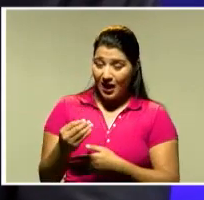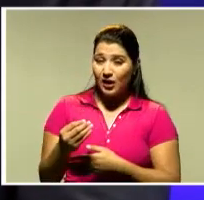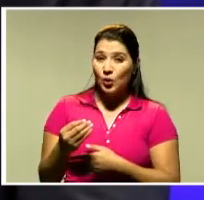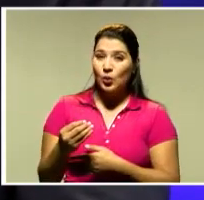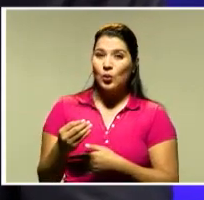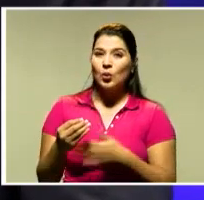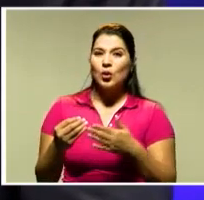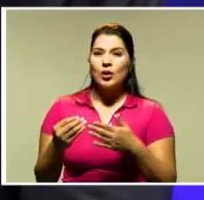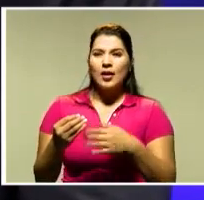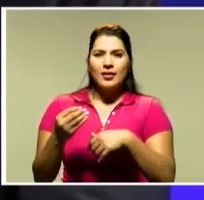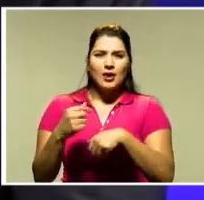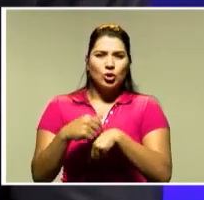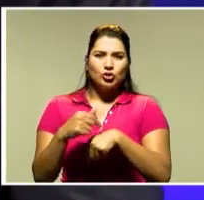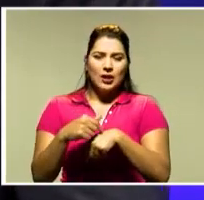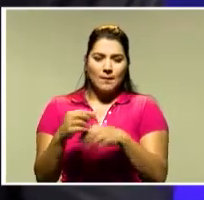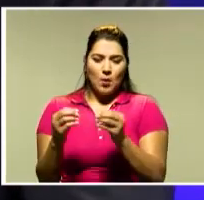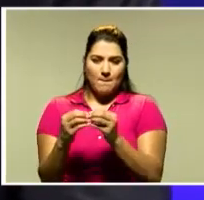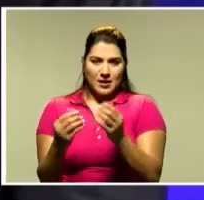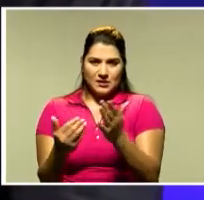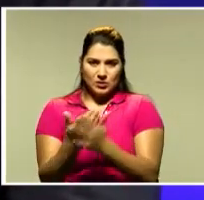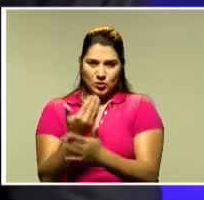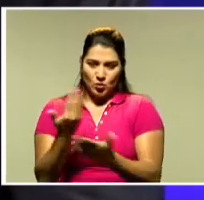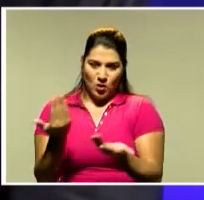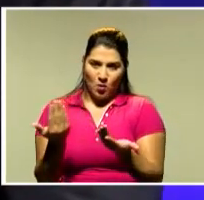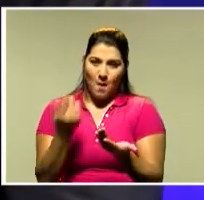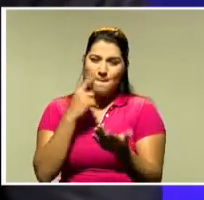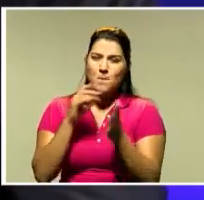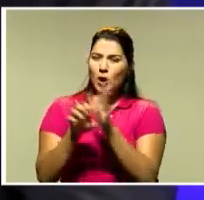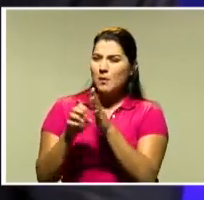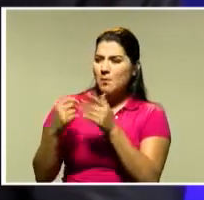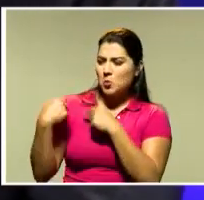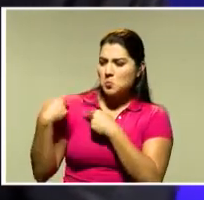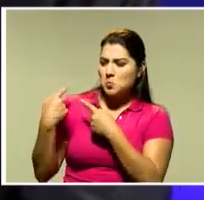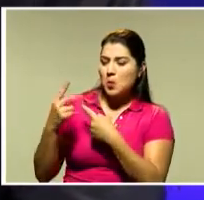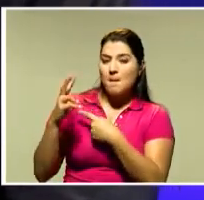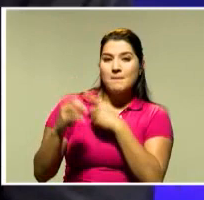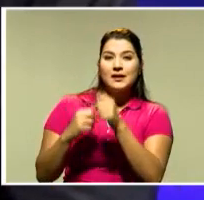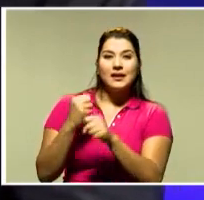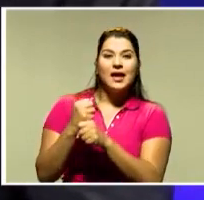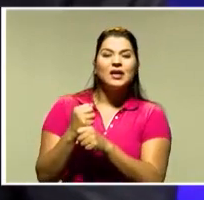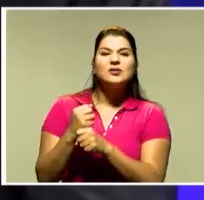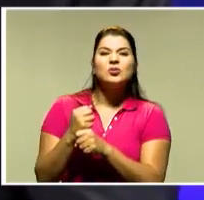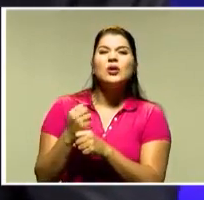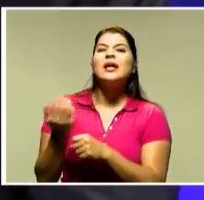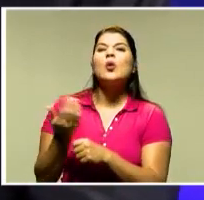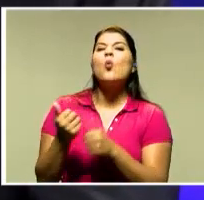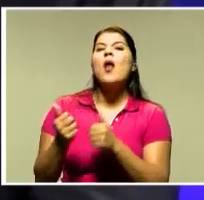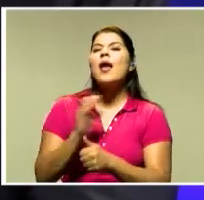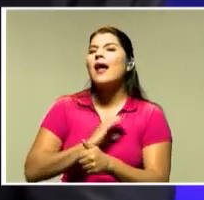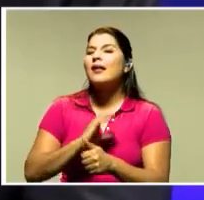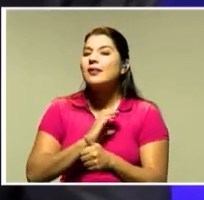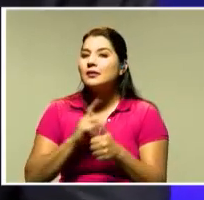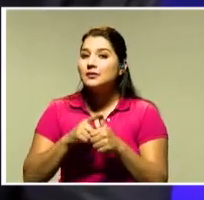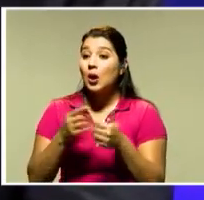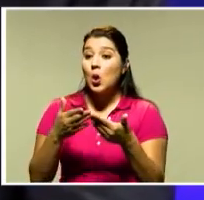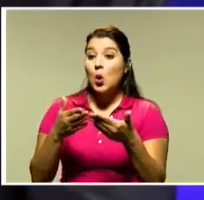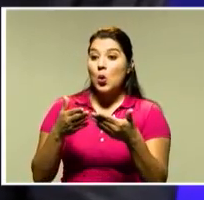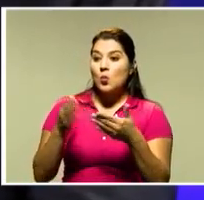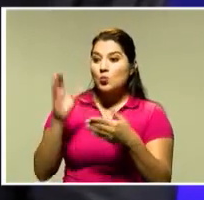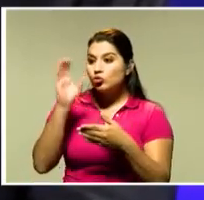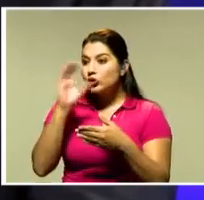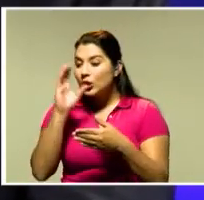más recientes o modernos? Por lo menos de los últimos 20 años. Apertura comercial, competencia,